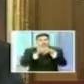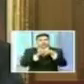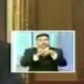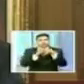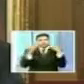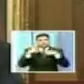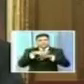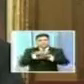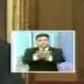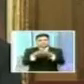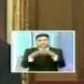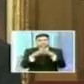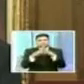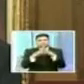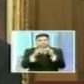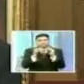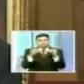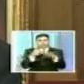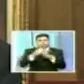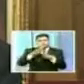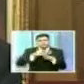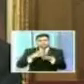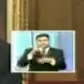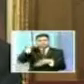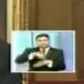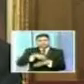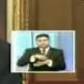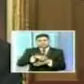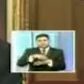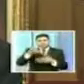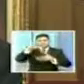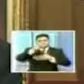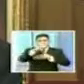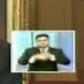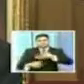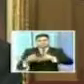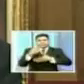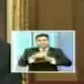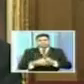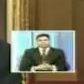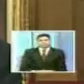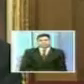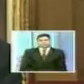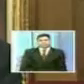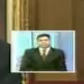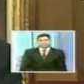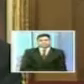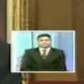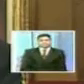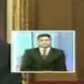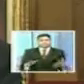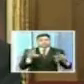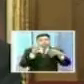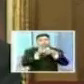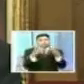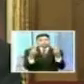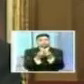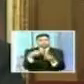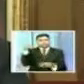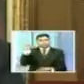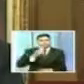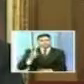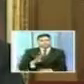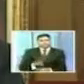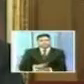desarrollo compartido, desde aquí, desde Sudamérica, y que junto a nuestra Venezuela y nuestro comandante